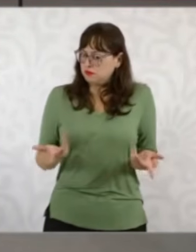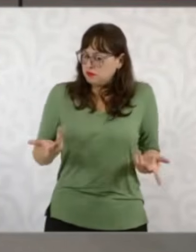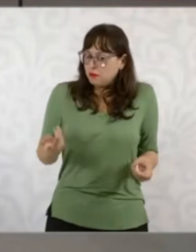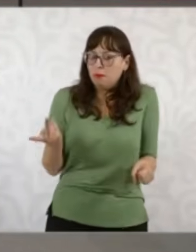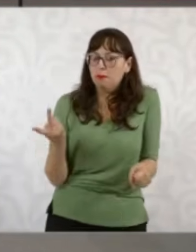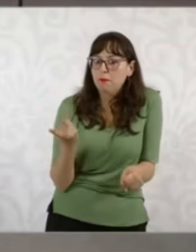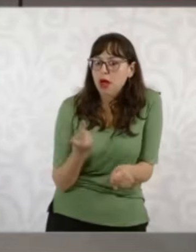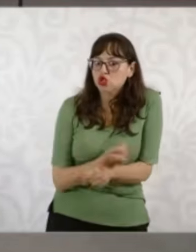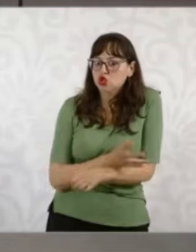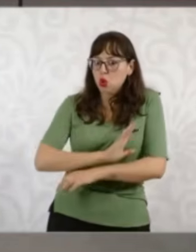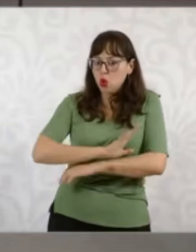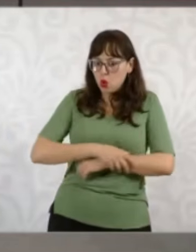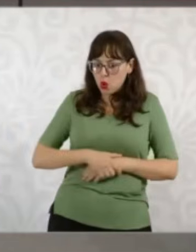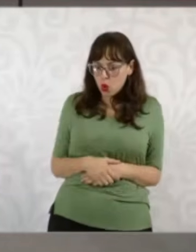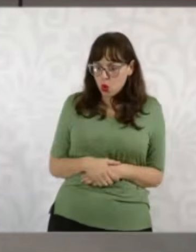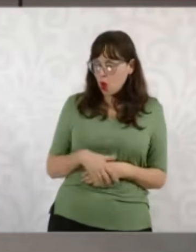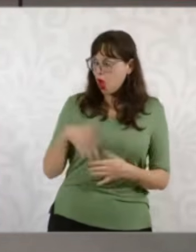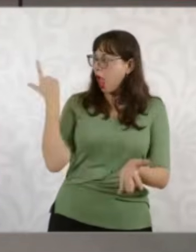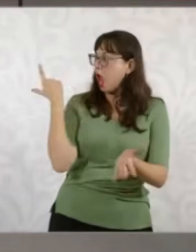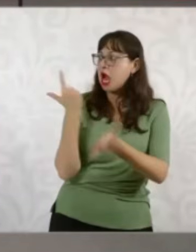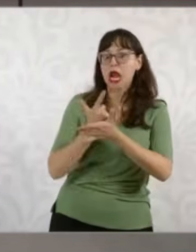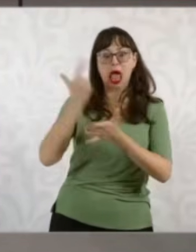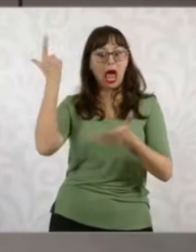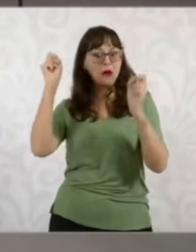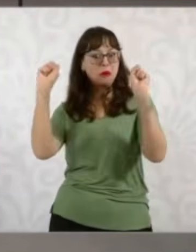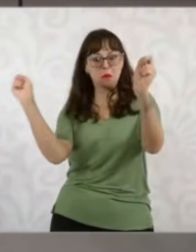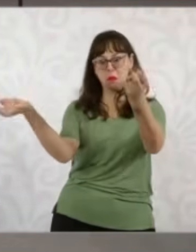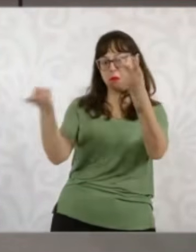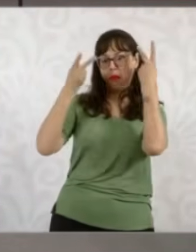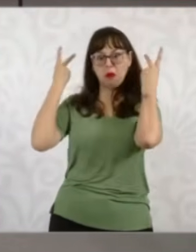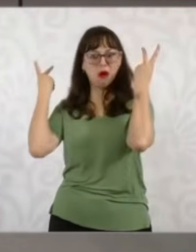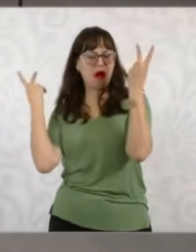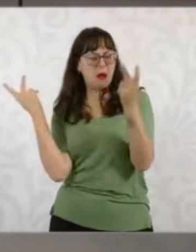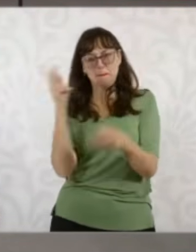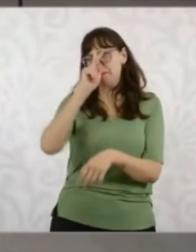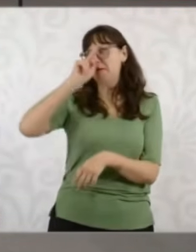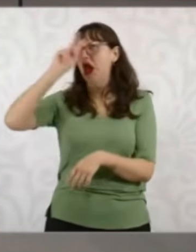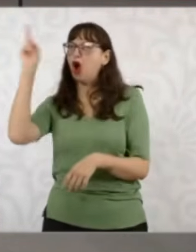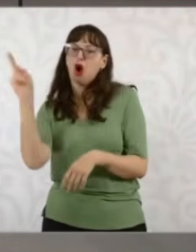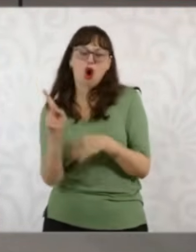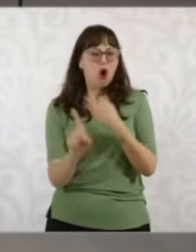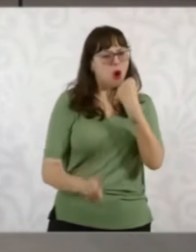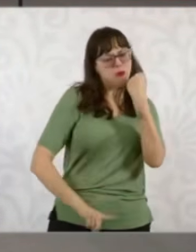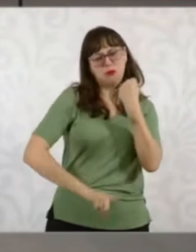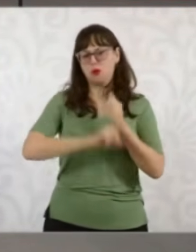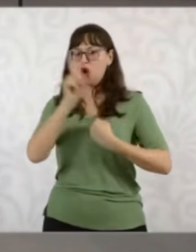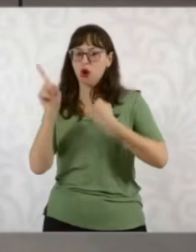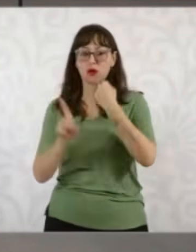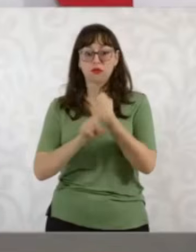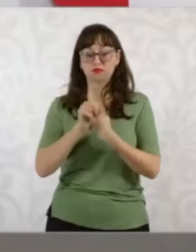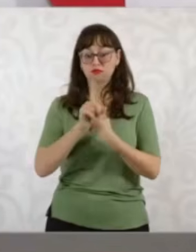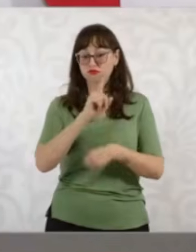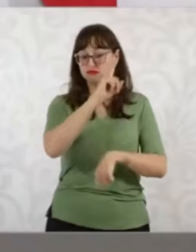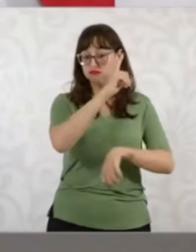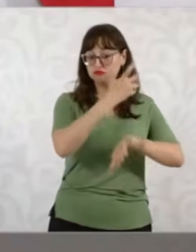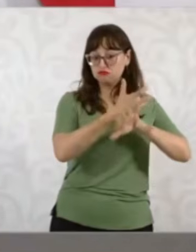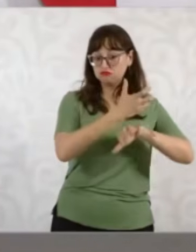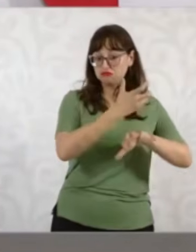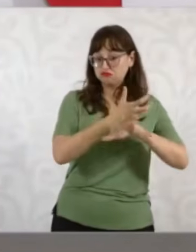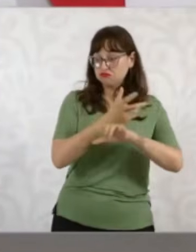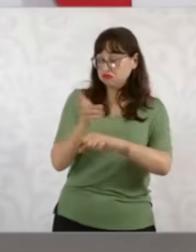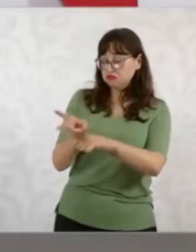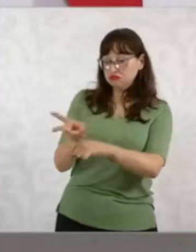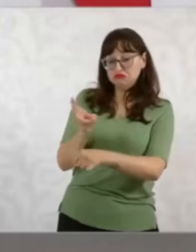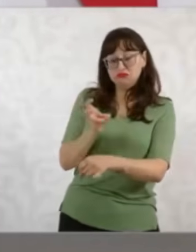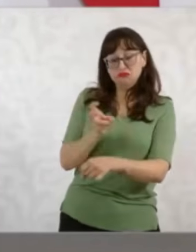diplomática la invita personalmente el embajador de Estados Unidos. Pone un tuit donde dice: felicidades a España